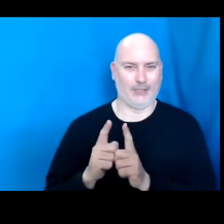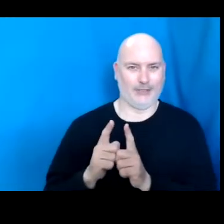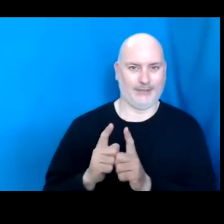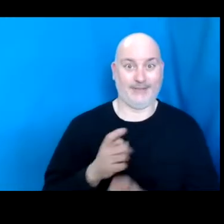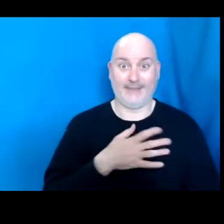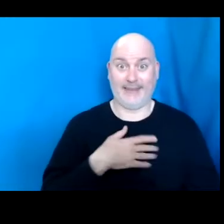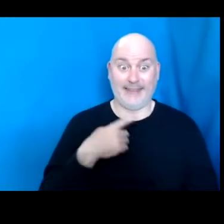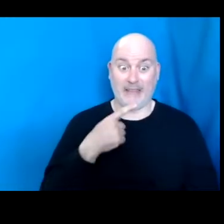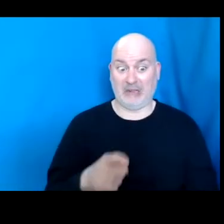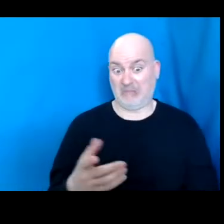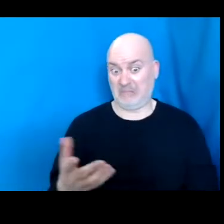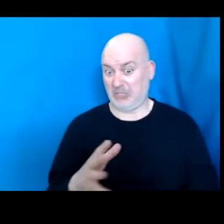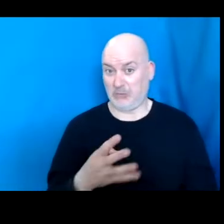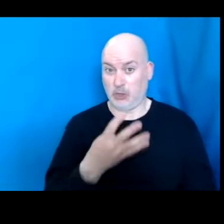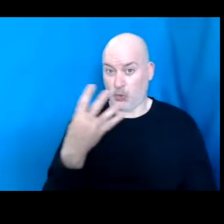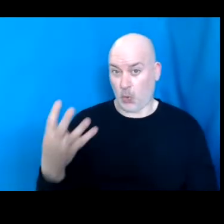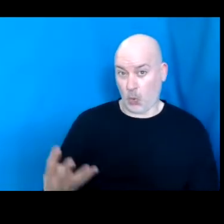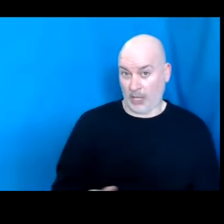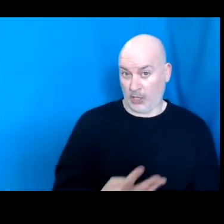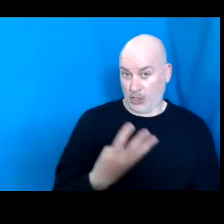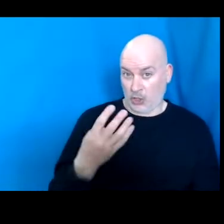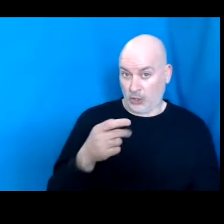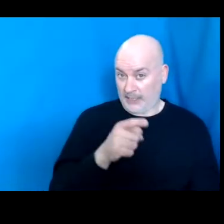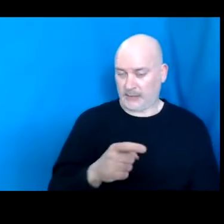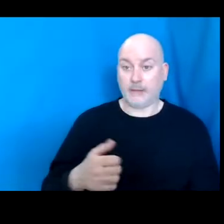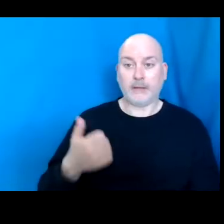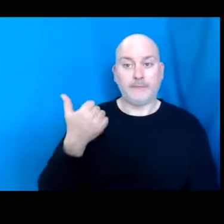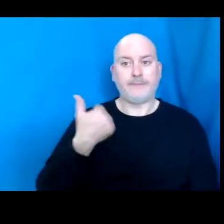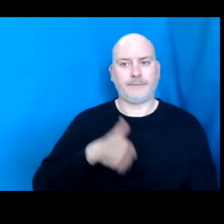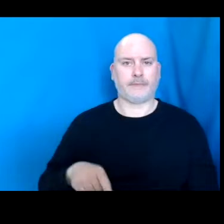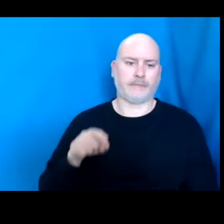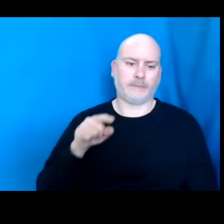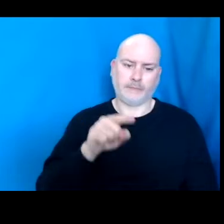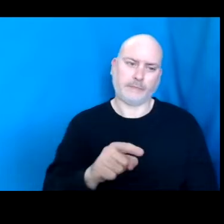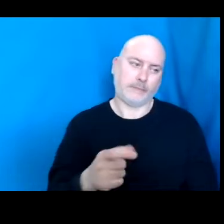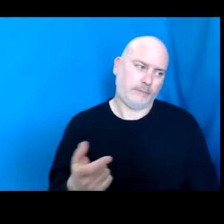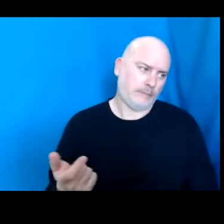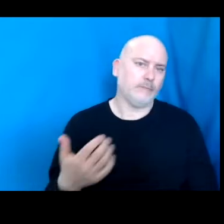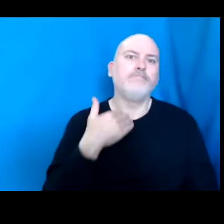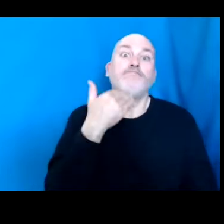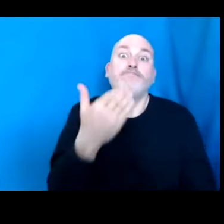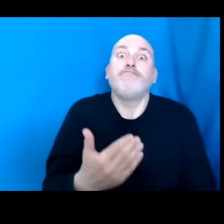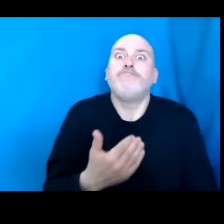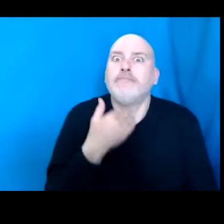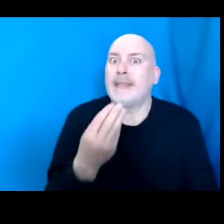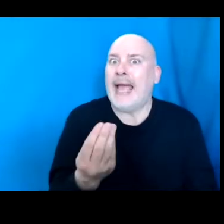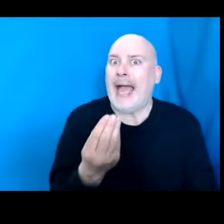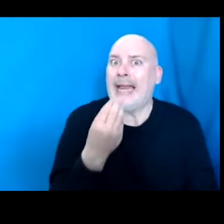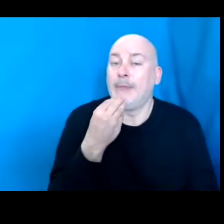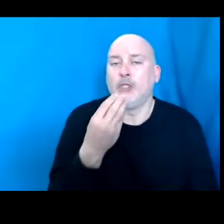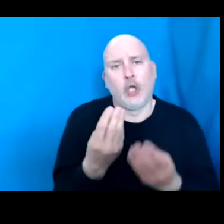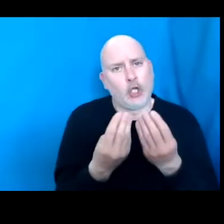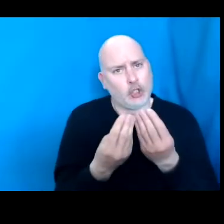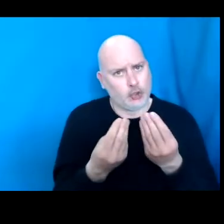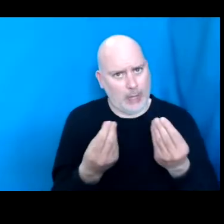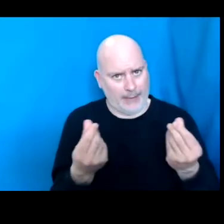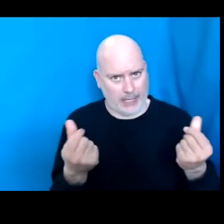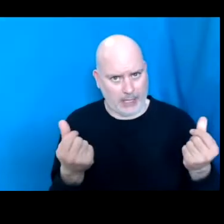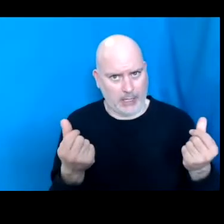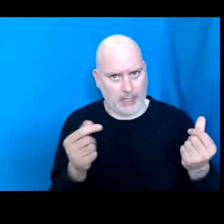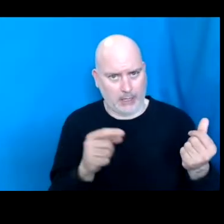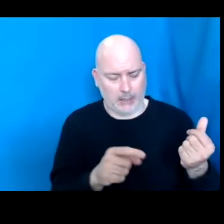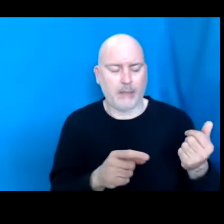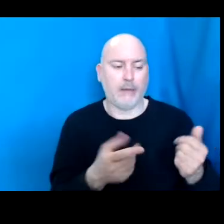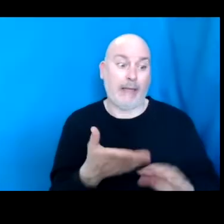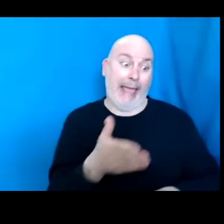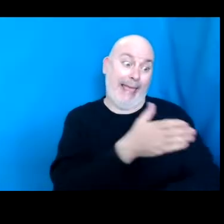que pasadas unas 4 horas podemos ofrecer algún alimento que sea suave y, como decíamos